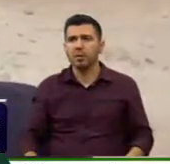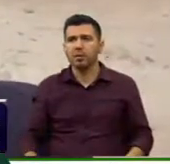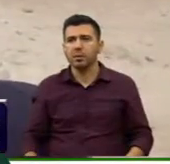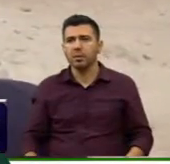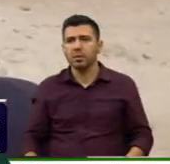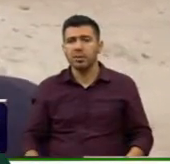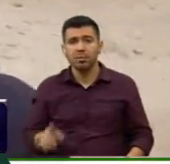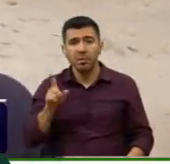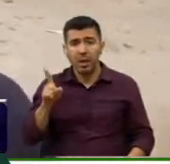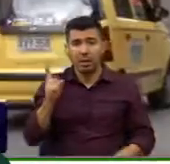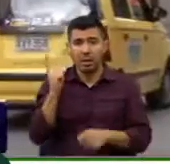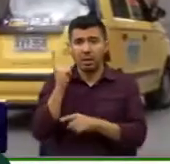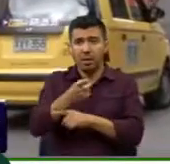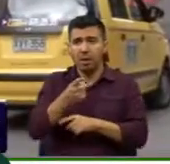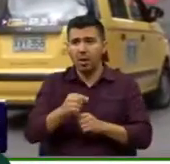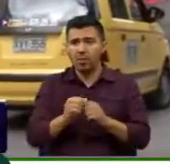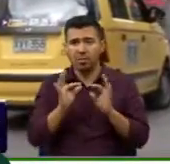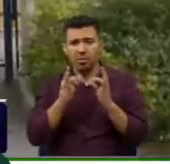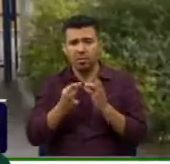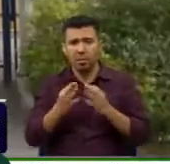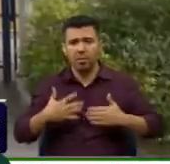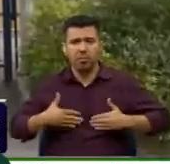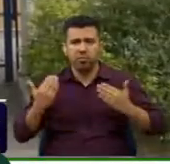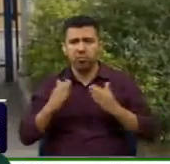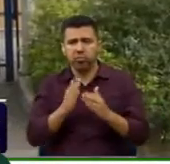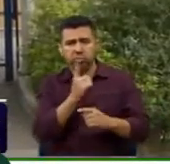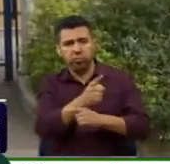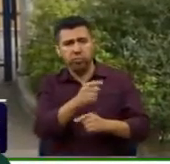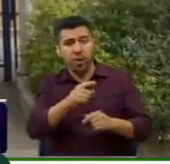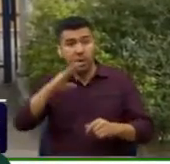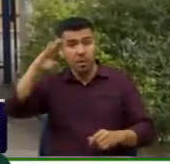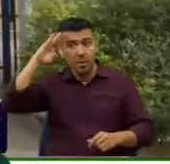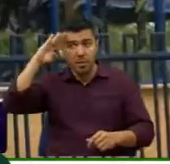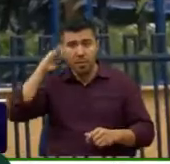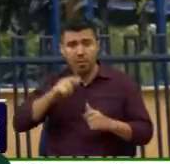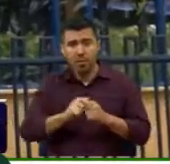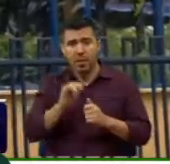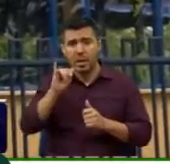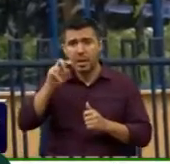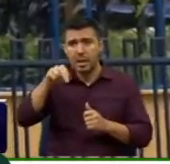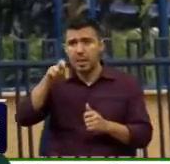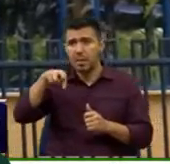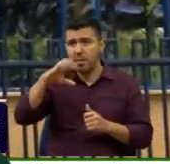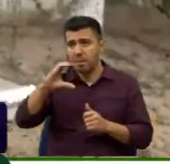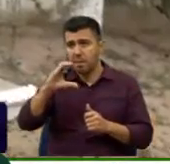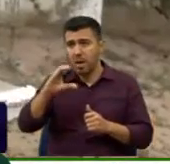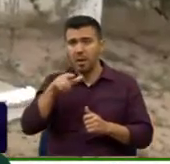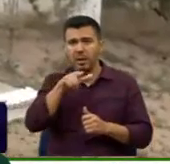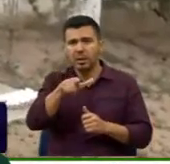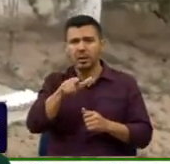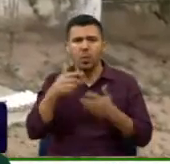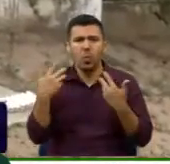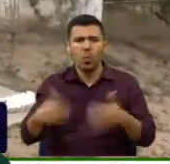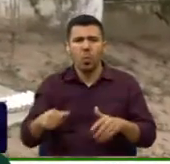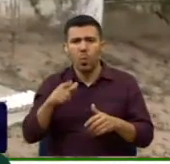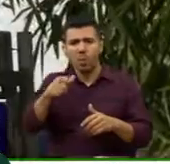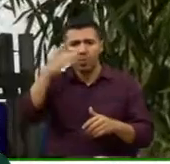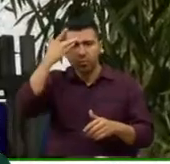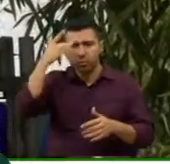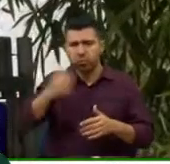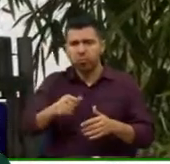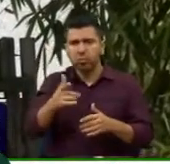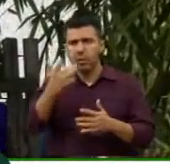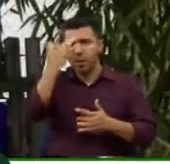según denuncias de algunos familiares de los guardias del inpec un brote de varicela se registra al interior de la escuela de reclutamiento